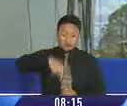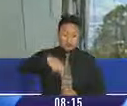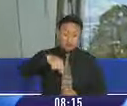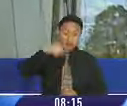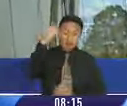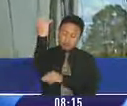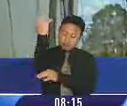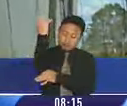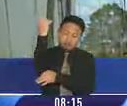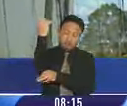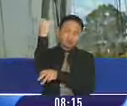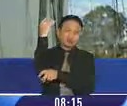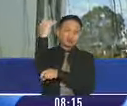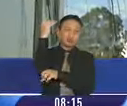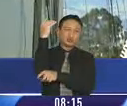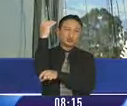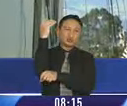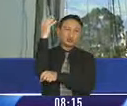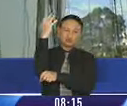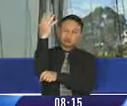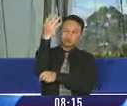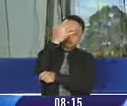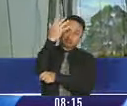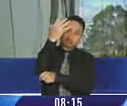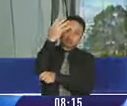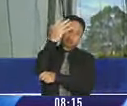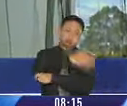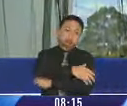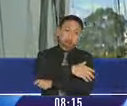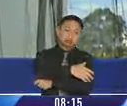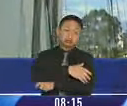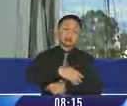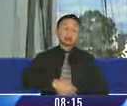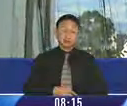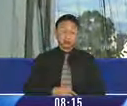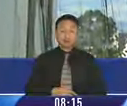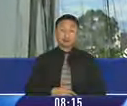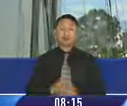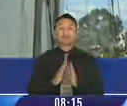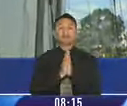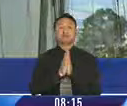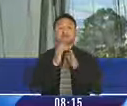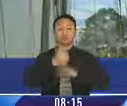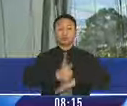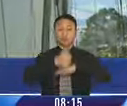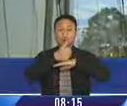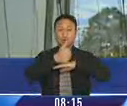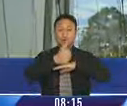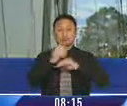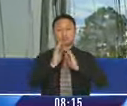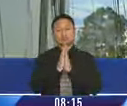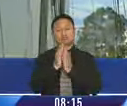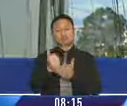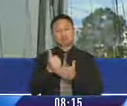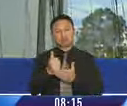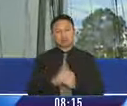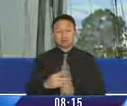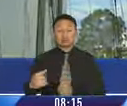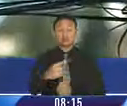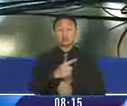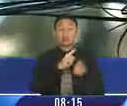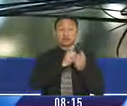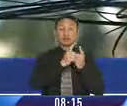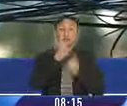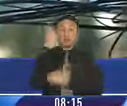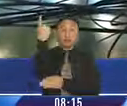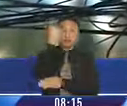podrido. Indudablemente puede caerse y puede ocasionar un accidente. Entonces lo que se le pide a las autoridades pertinentes es que verdaderamente cambien el poste.